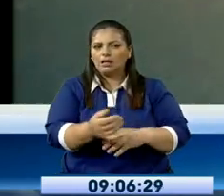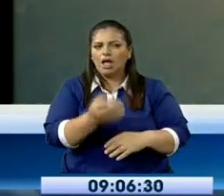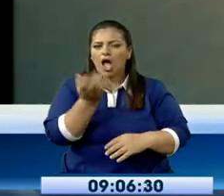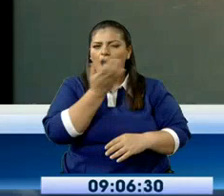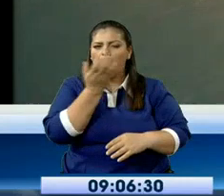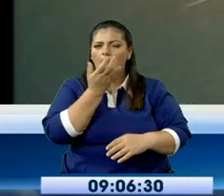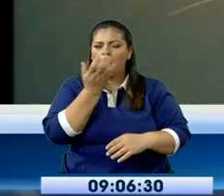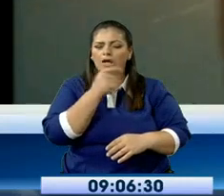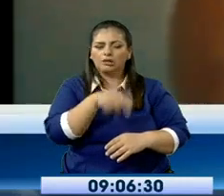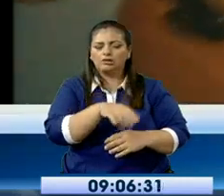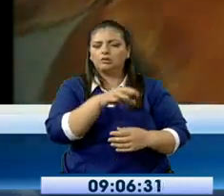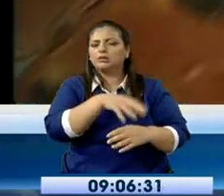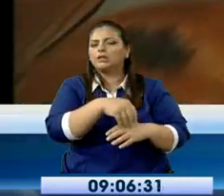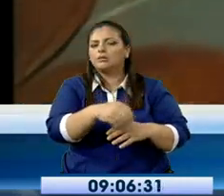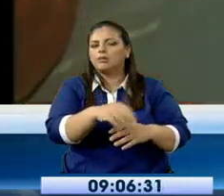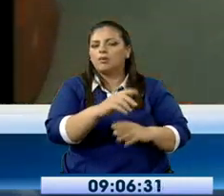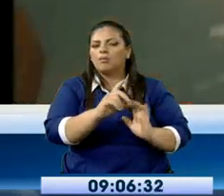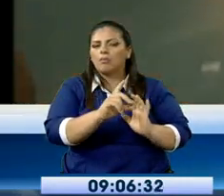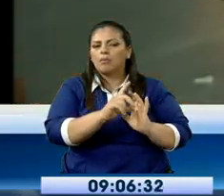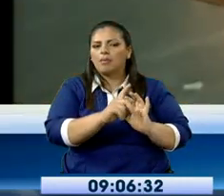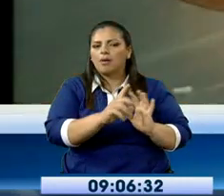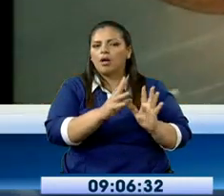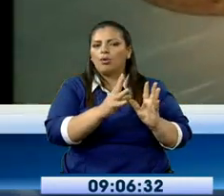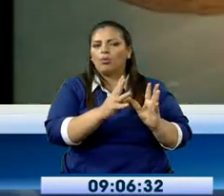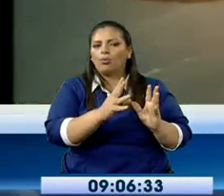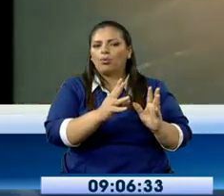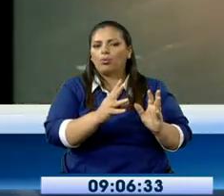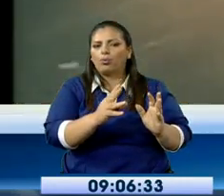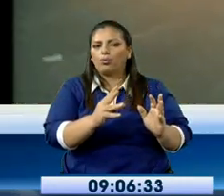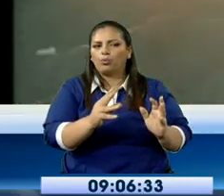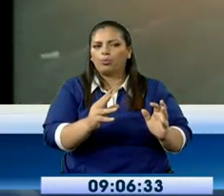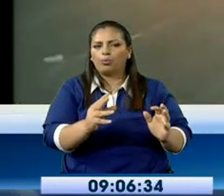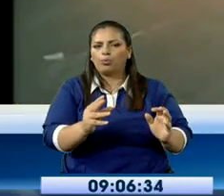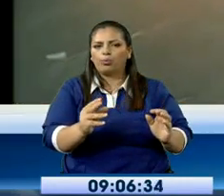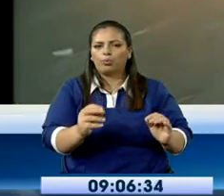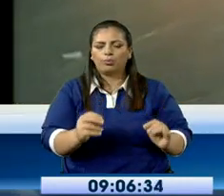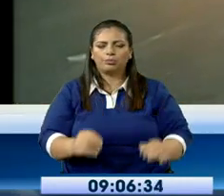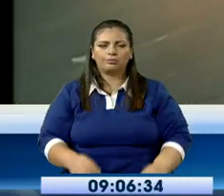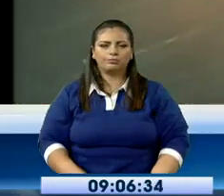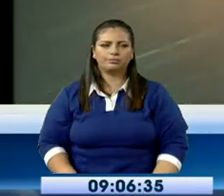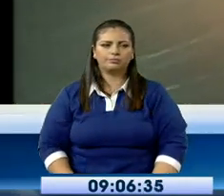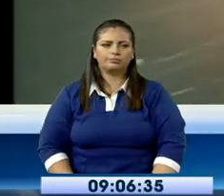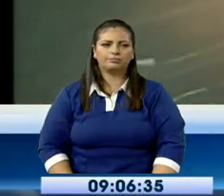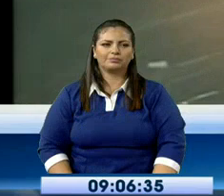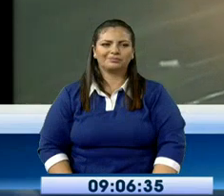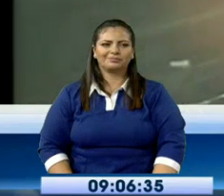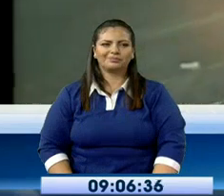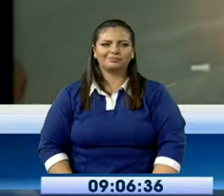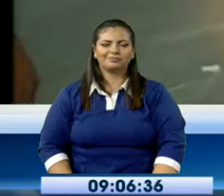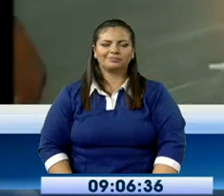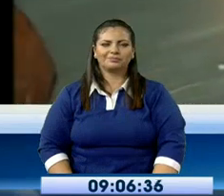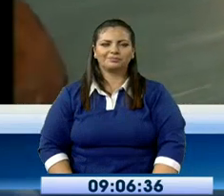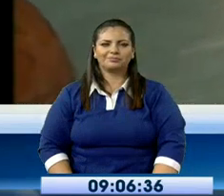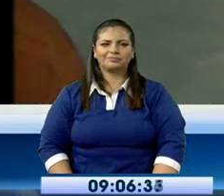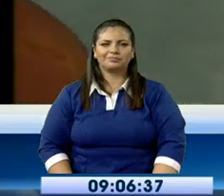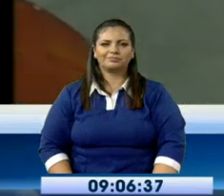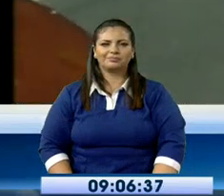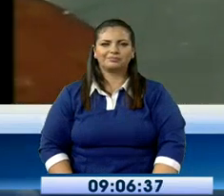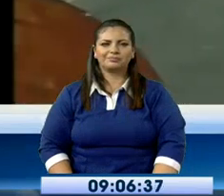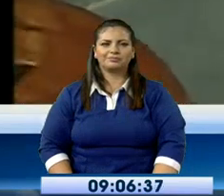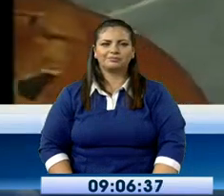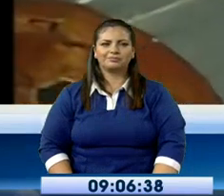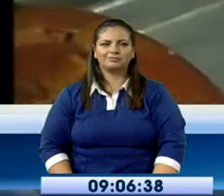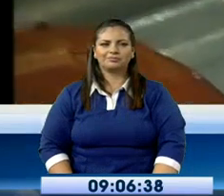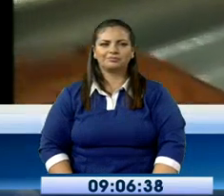para que puedan ser ya, ya tengan el paso final, que es el empaquetamiento, ya tienen que ser empacados, para ya que